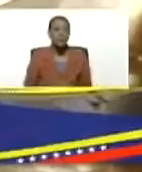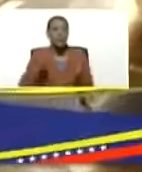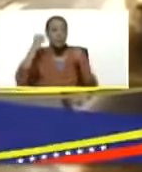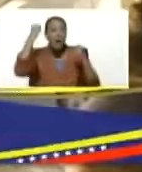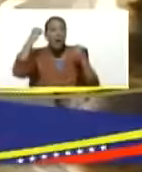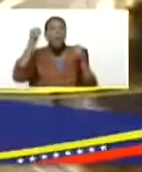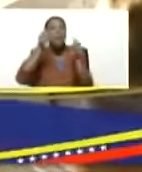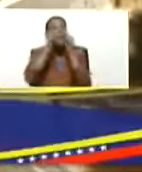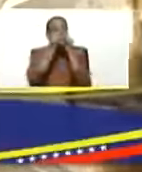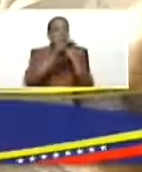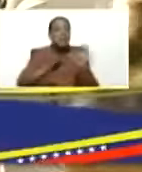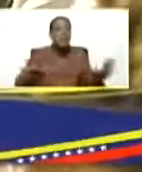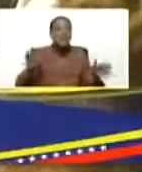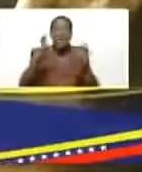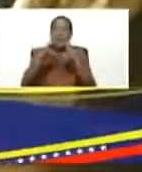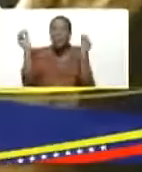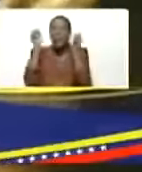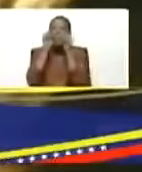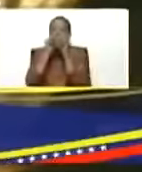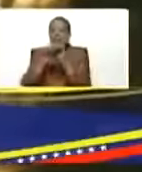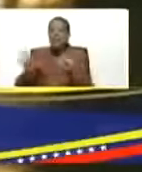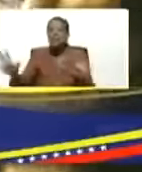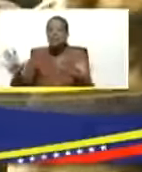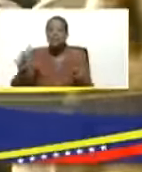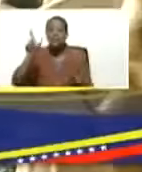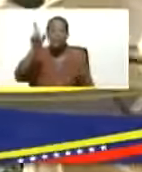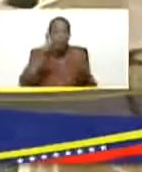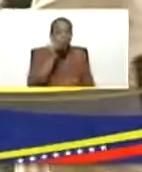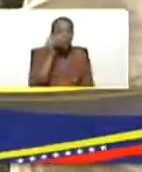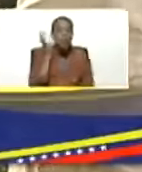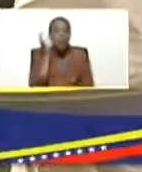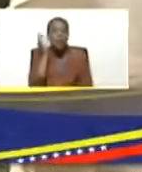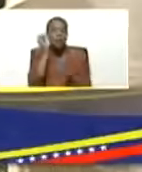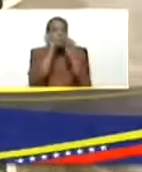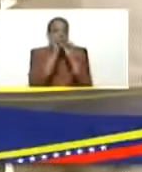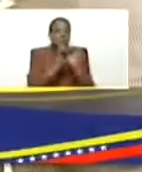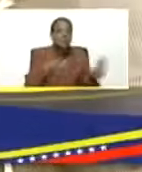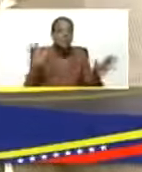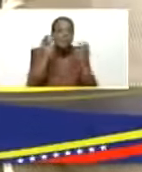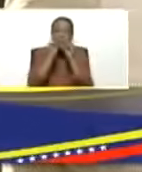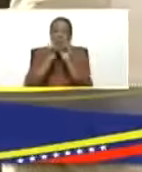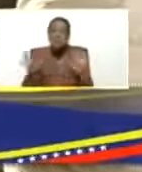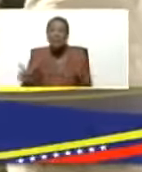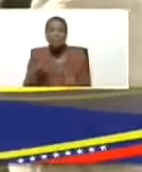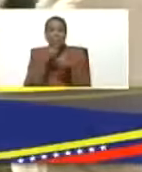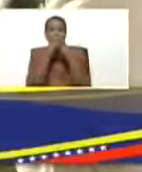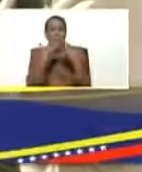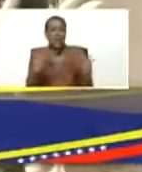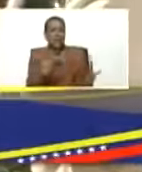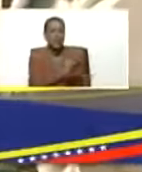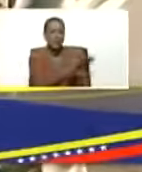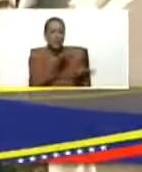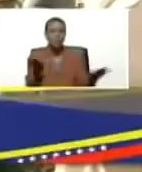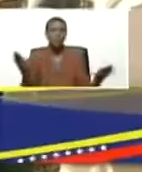Que Dios me lo bendiga a todos. Que Dios me lo bendiga. Una belleza.